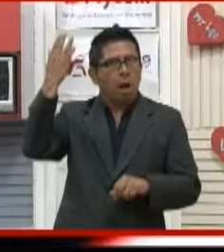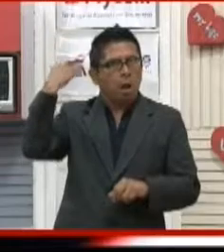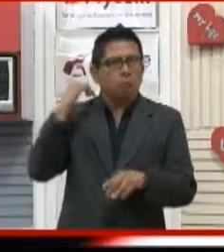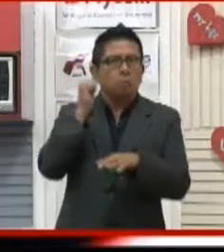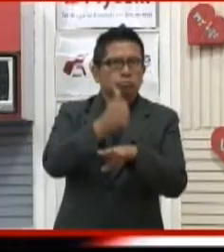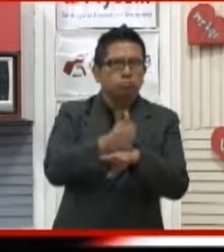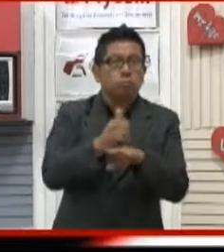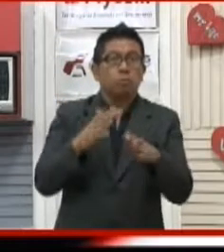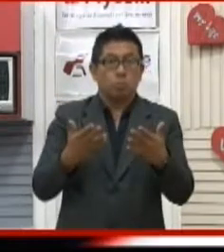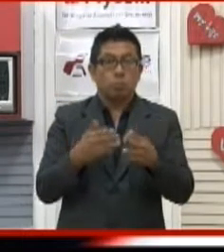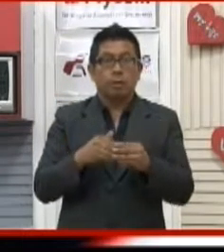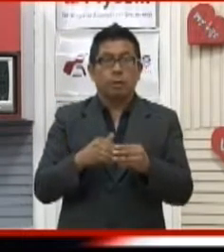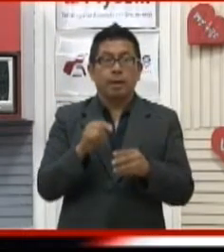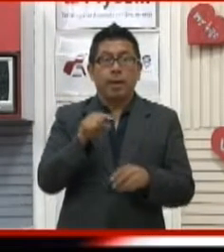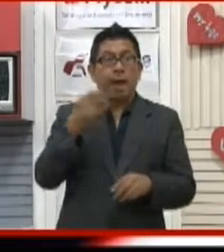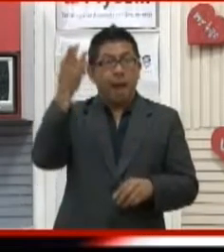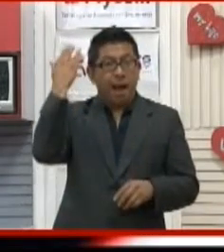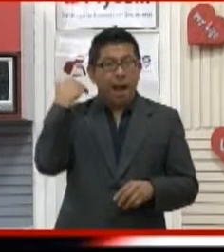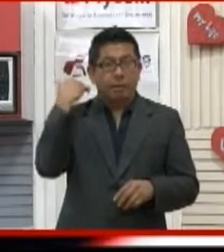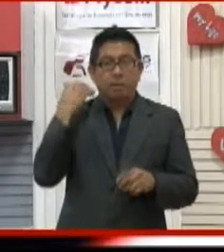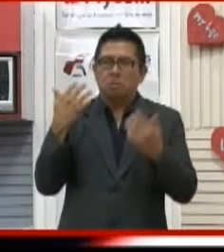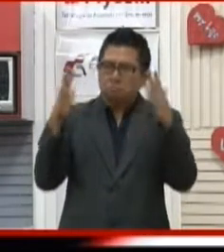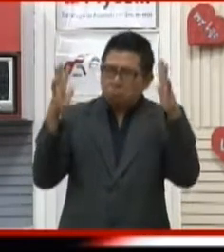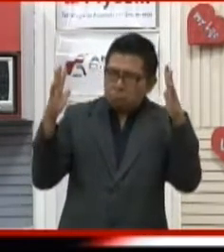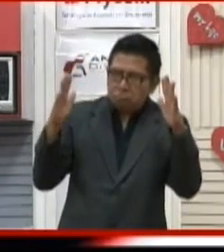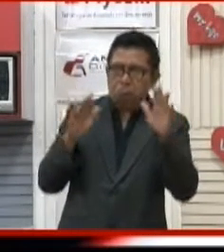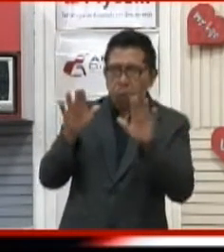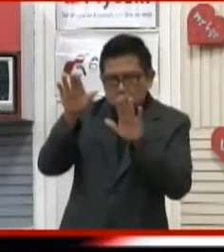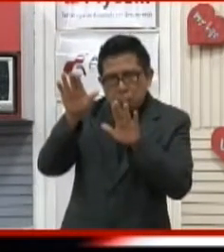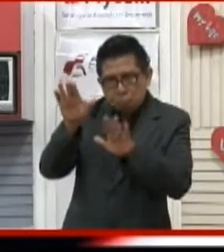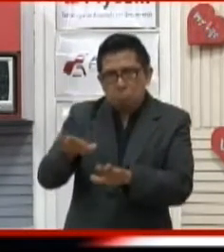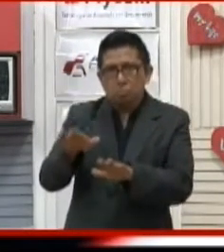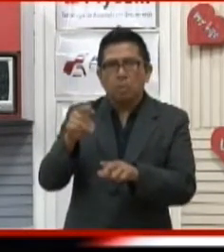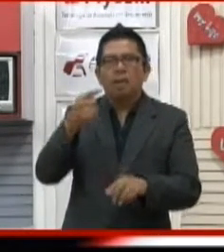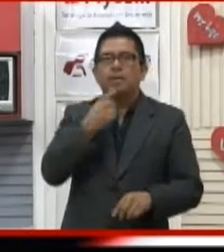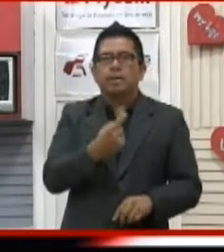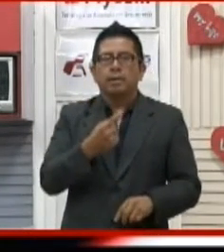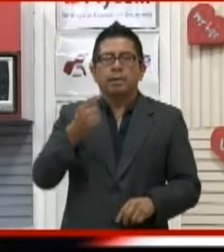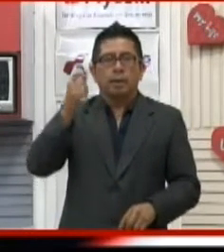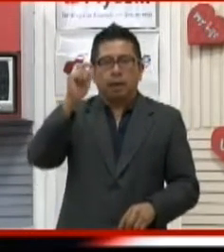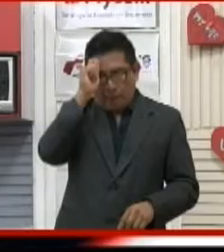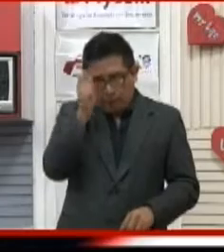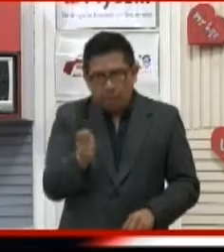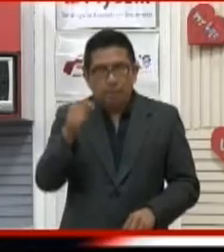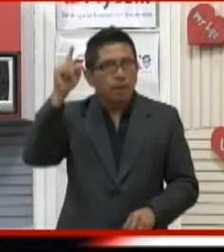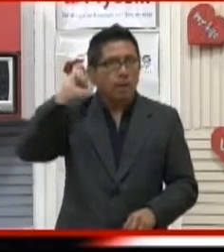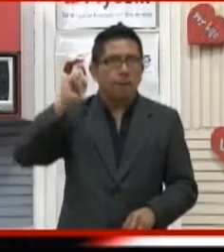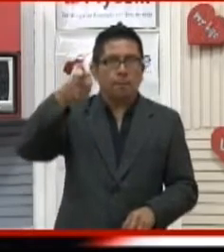a que en ese momento se hizo un reconocimiento al profesor Fausto,